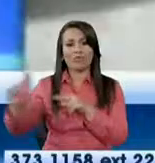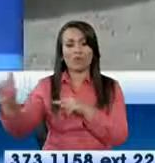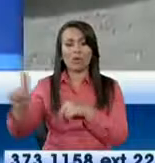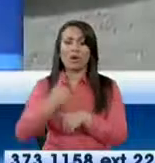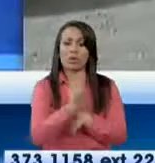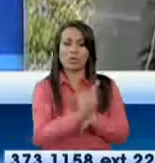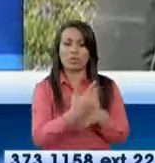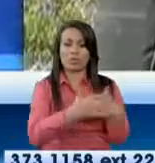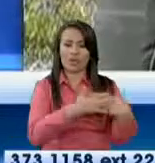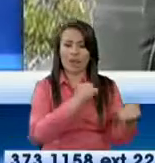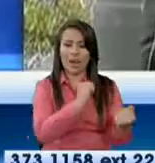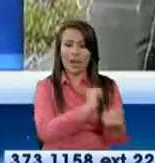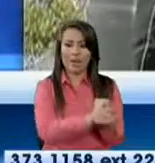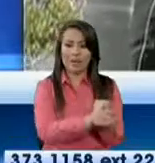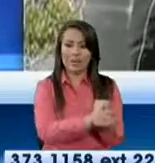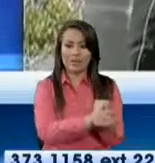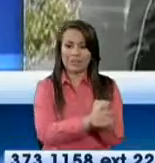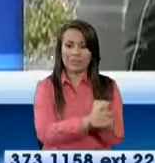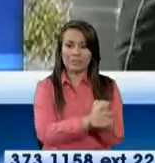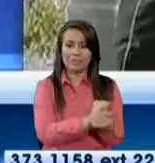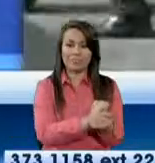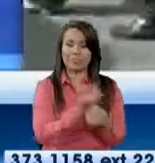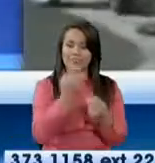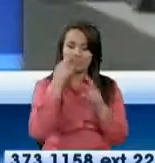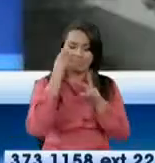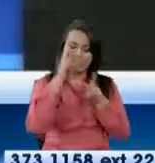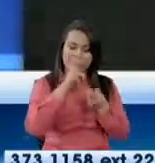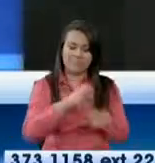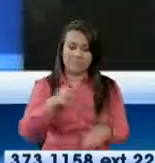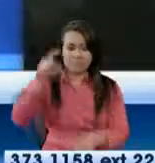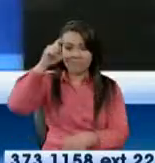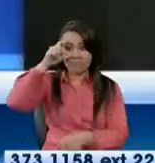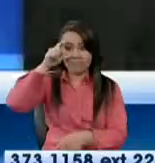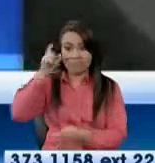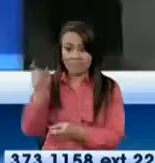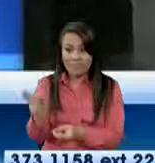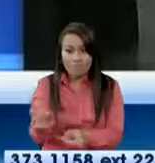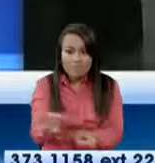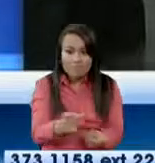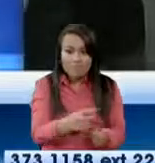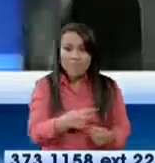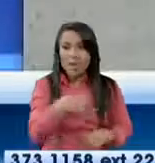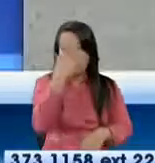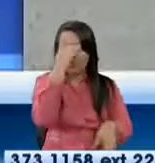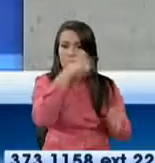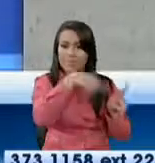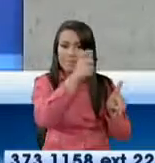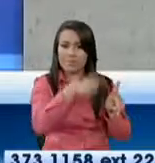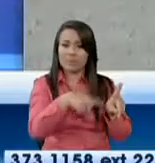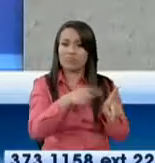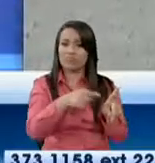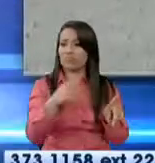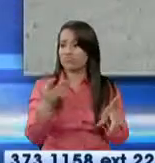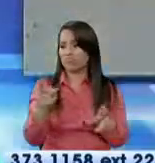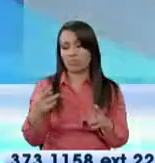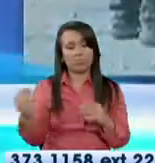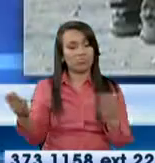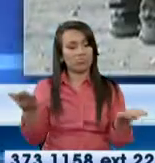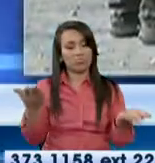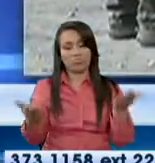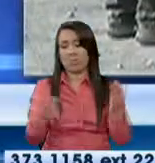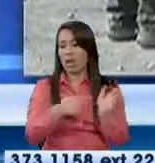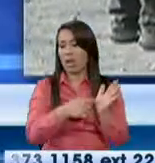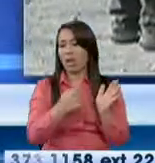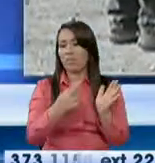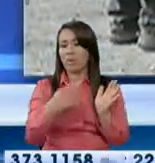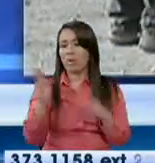hecho y a uno ya se le inició una instrucción fiscal por estar seriamente comprometido en el presente caso. Podría ser coautor